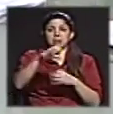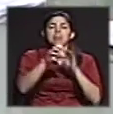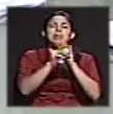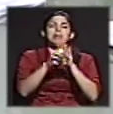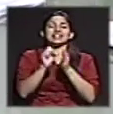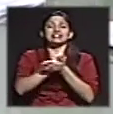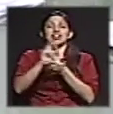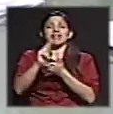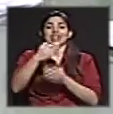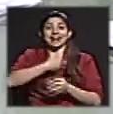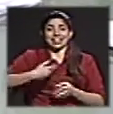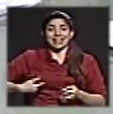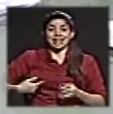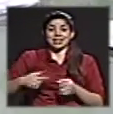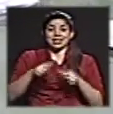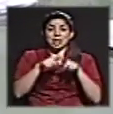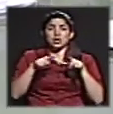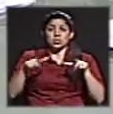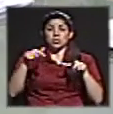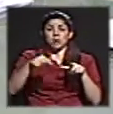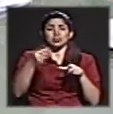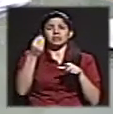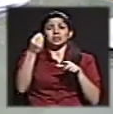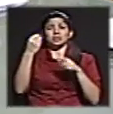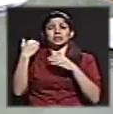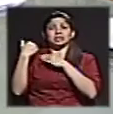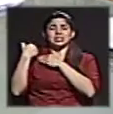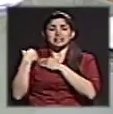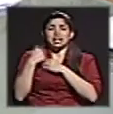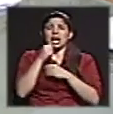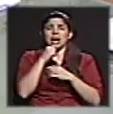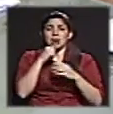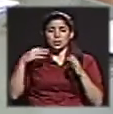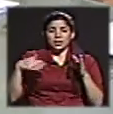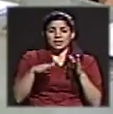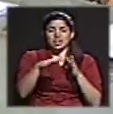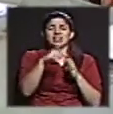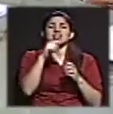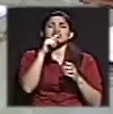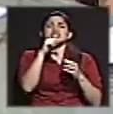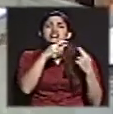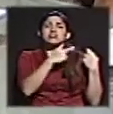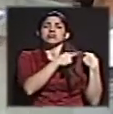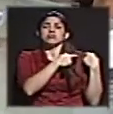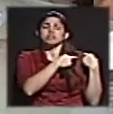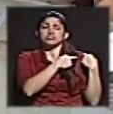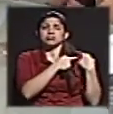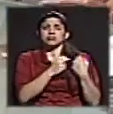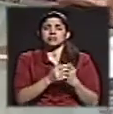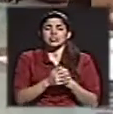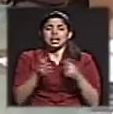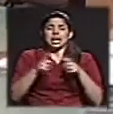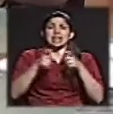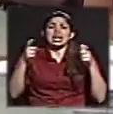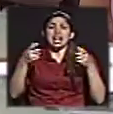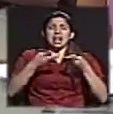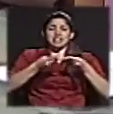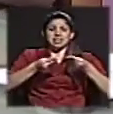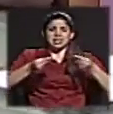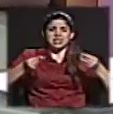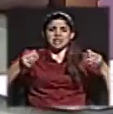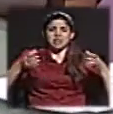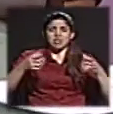caso de San Rafael de Heredia, que es una zona de tantísima recarga acuífera, ¿quiénes son los que tienen los grandes